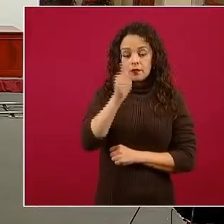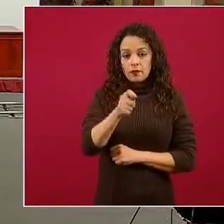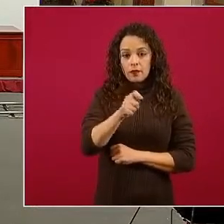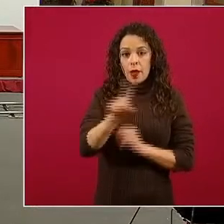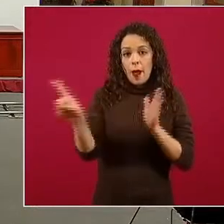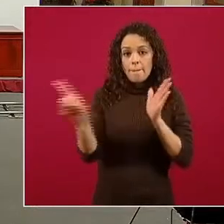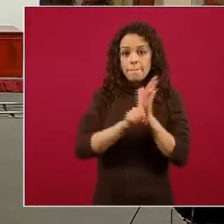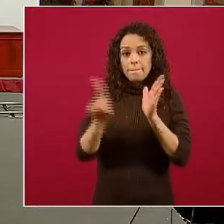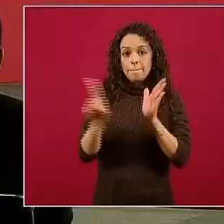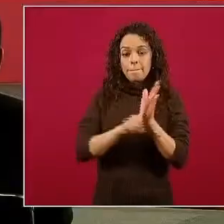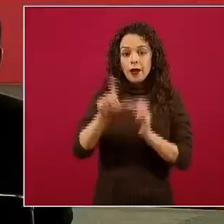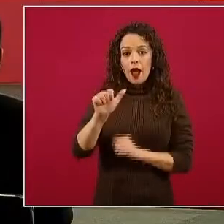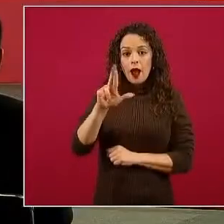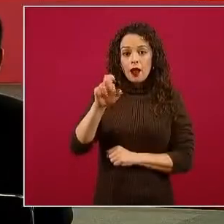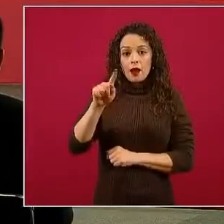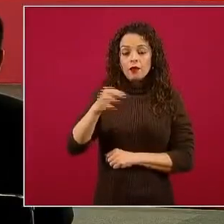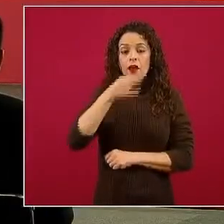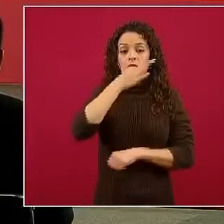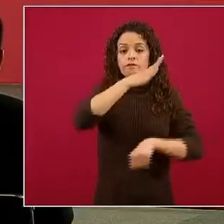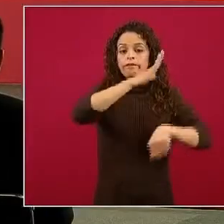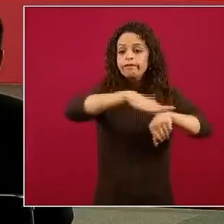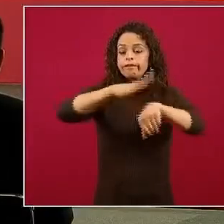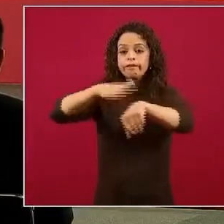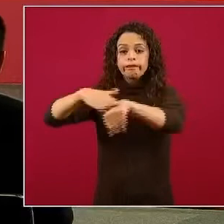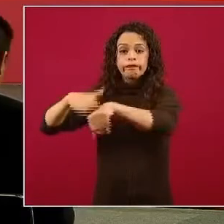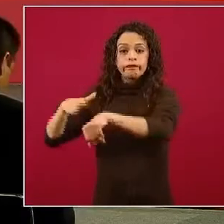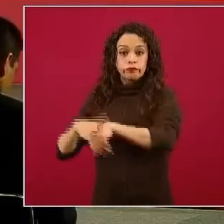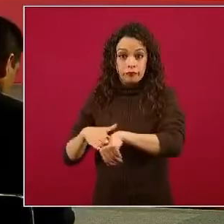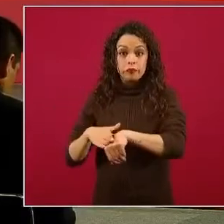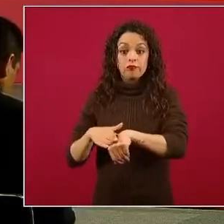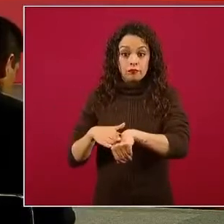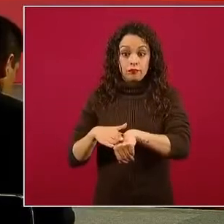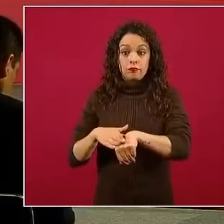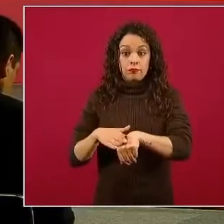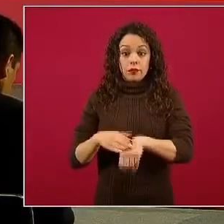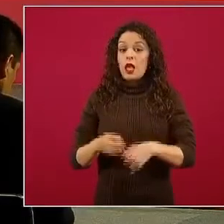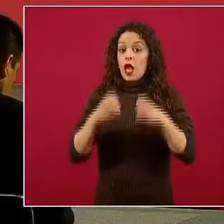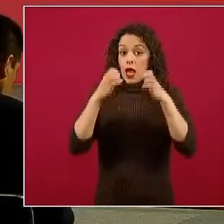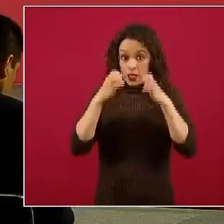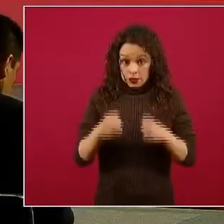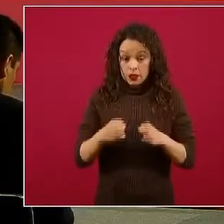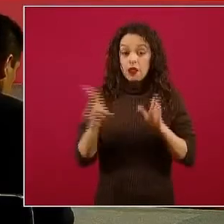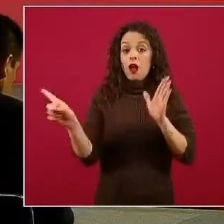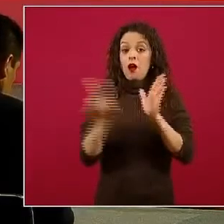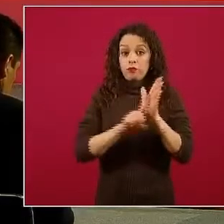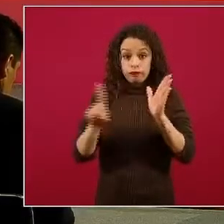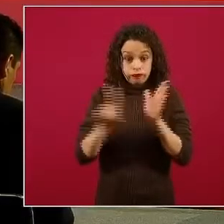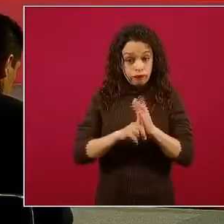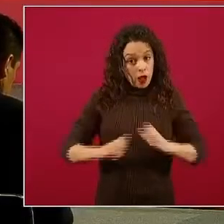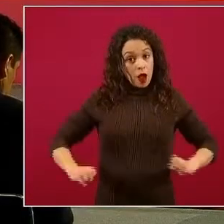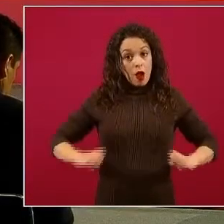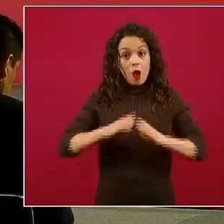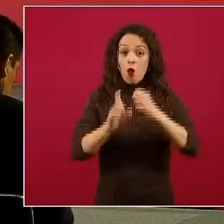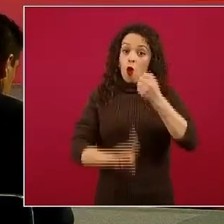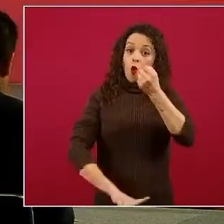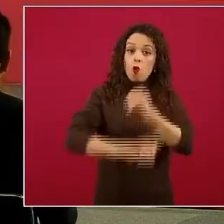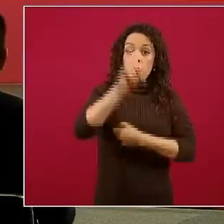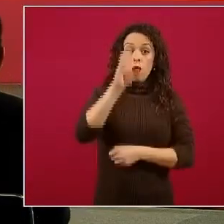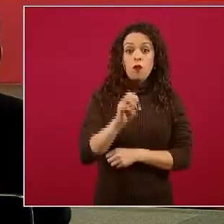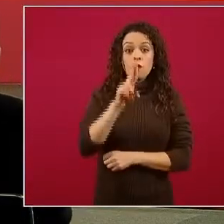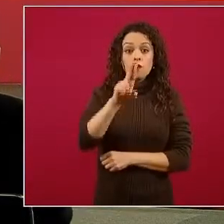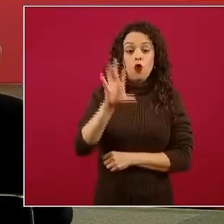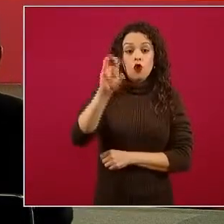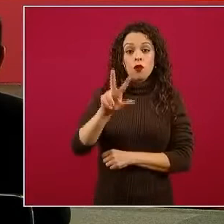ha emitido. Coincidimos con ella, estamos en alerta por COVID-19, estamos en emergencia por COVID-19 en